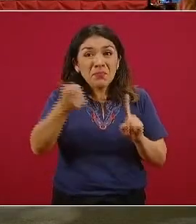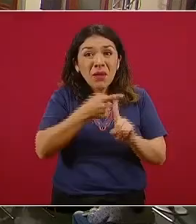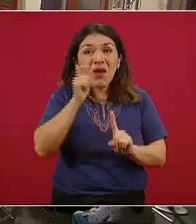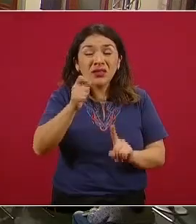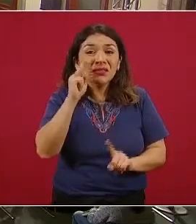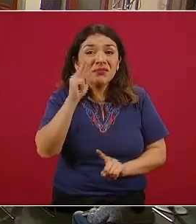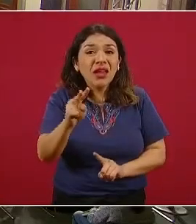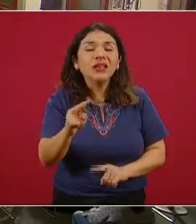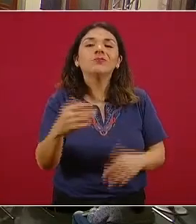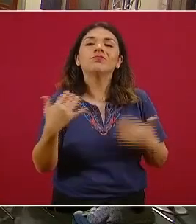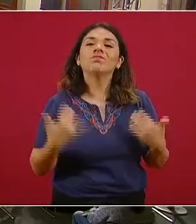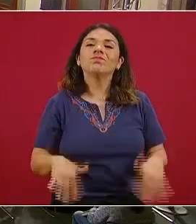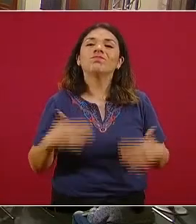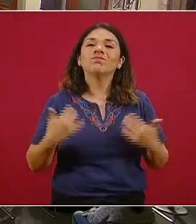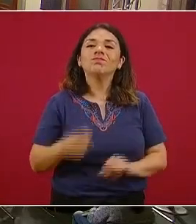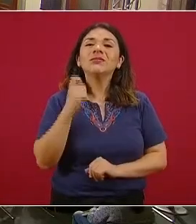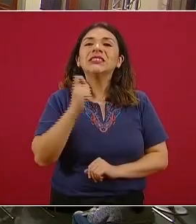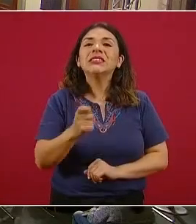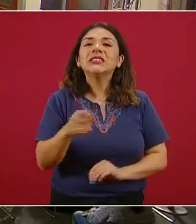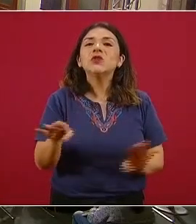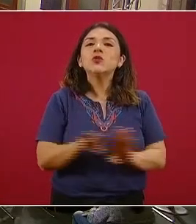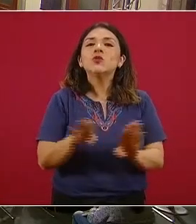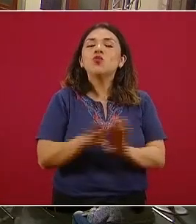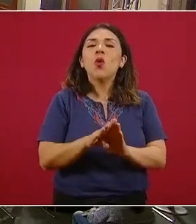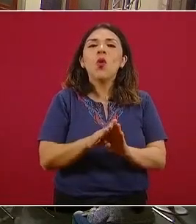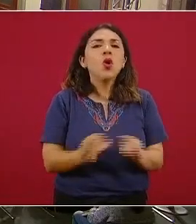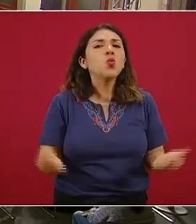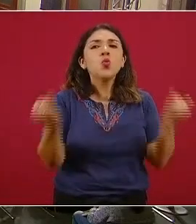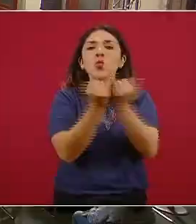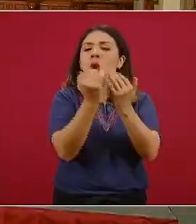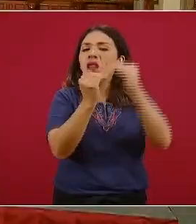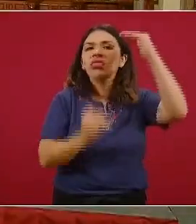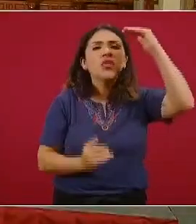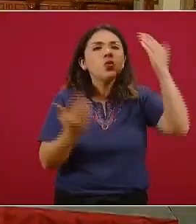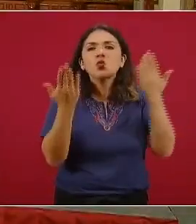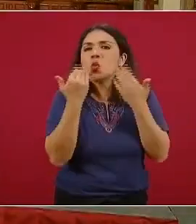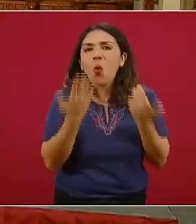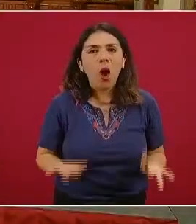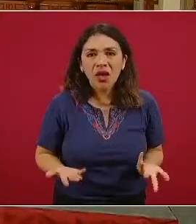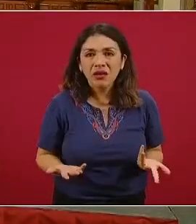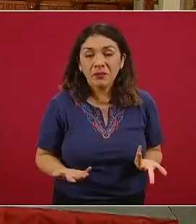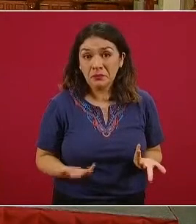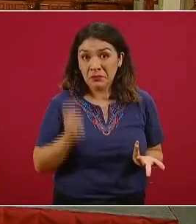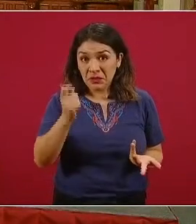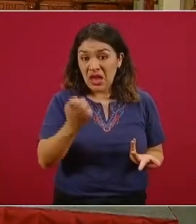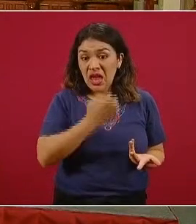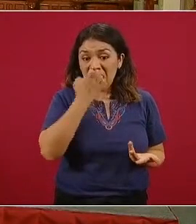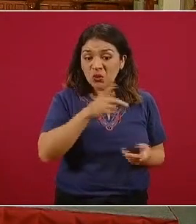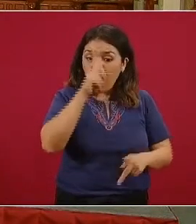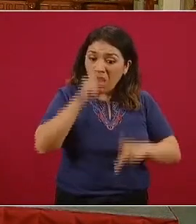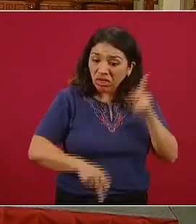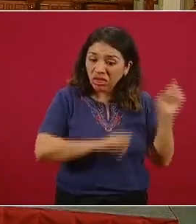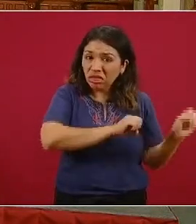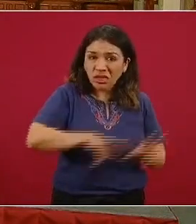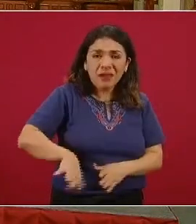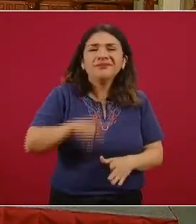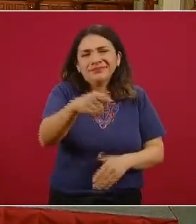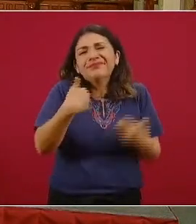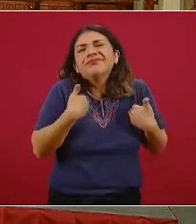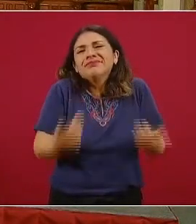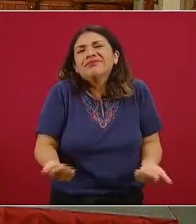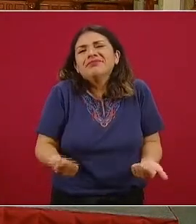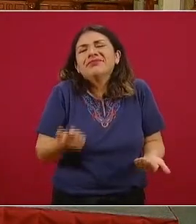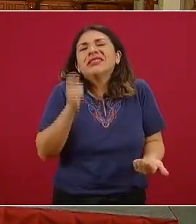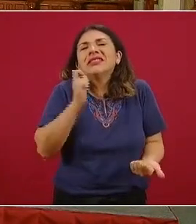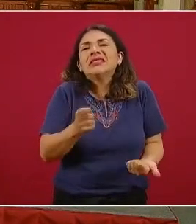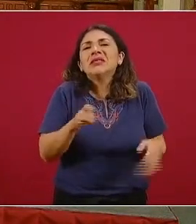es esa desigualdad. Y no necesariamente es que dejan la escuela, también hay que entenderlo,